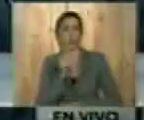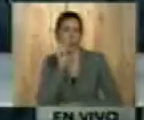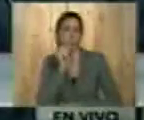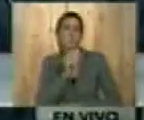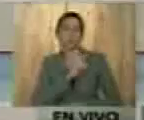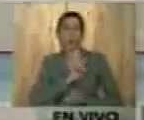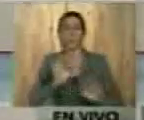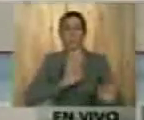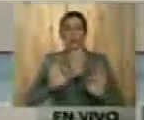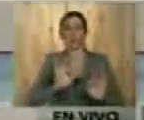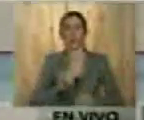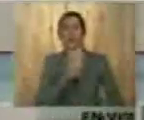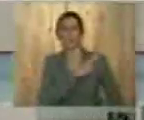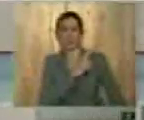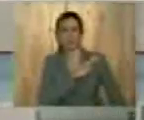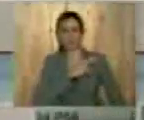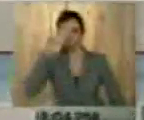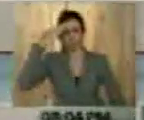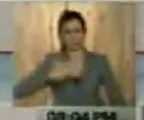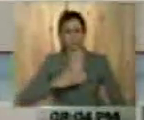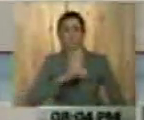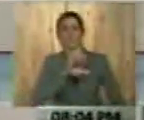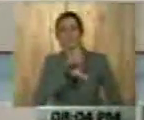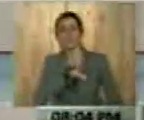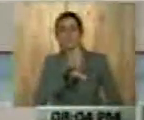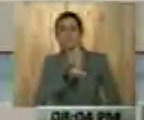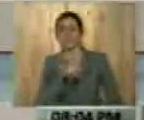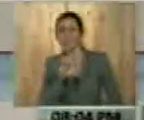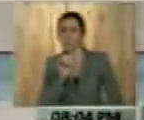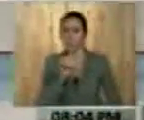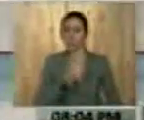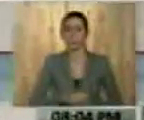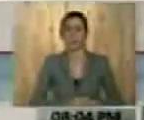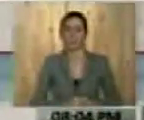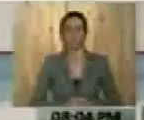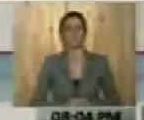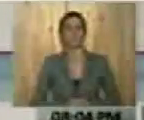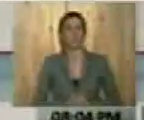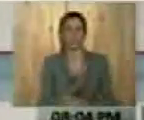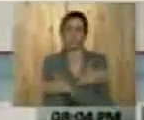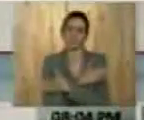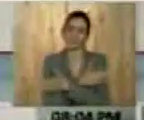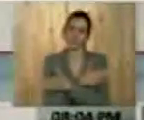operacional de la Fuerza Armada Nacional Bolivariana, Vladimir Padrino López. Lo felicito, vi varias